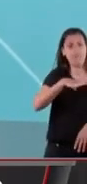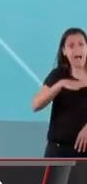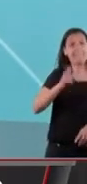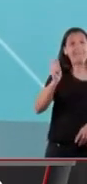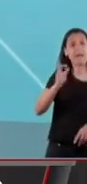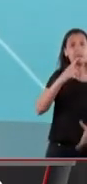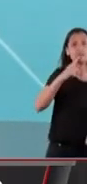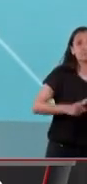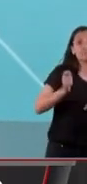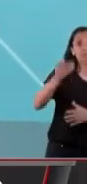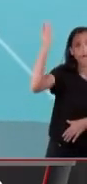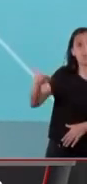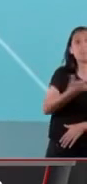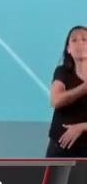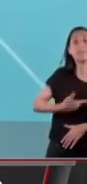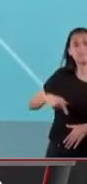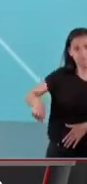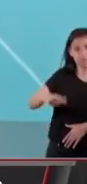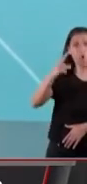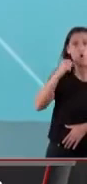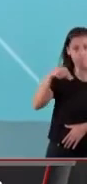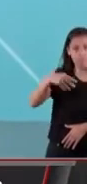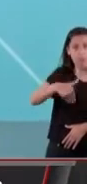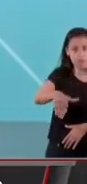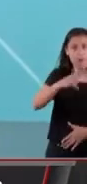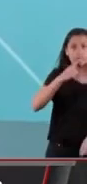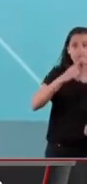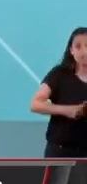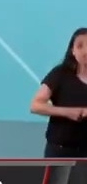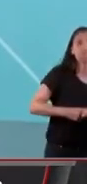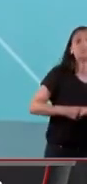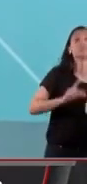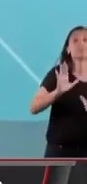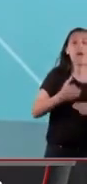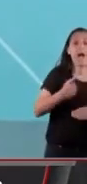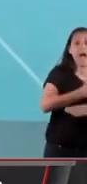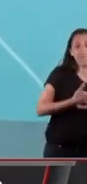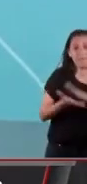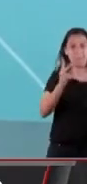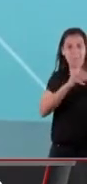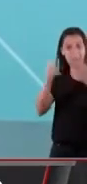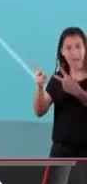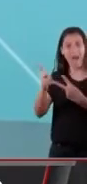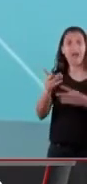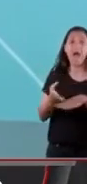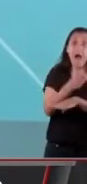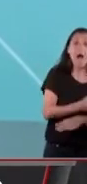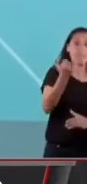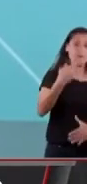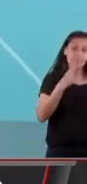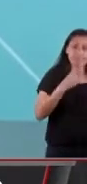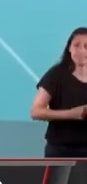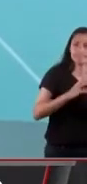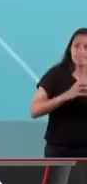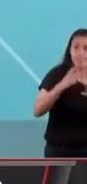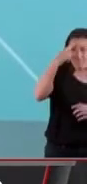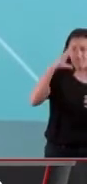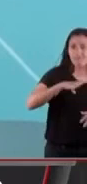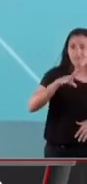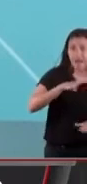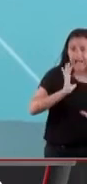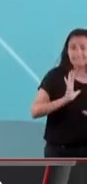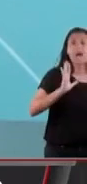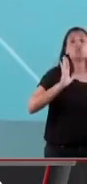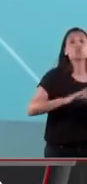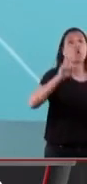de Justicia. En el mientras tanto, sabemos hasta el momento que la provincia tiene tiempo hasta el miércoles que viene a las 10 de la mañana